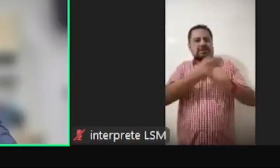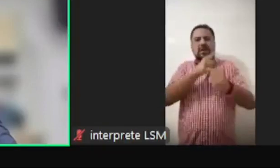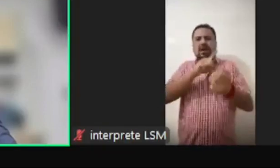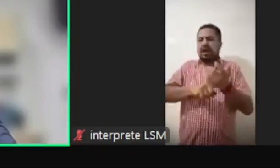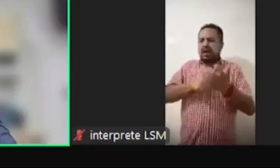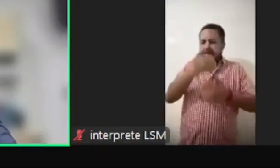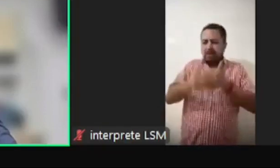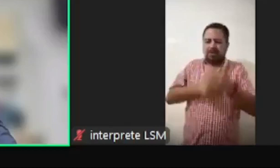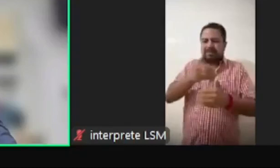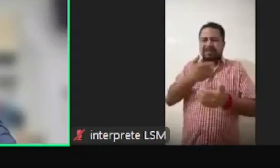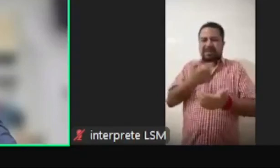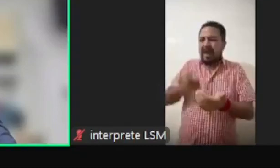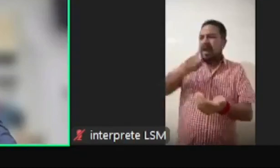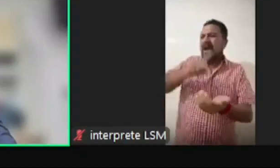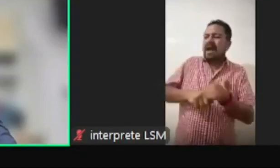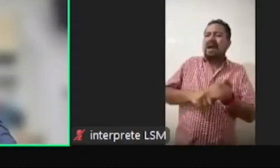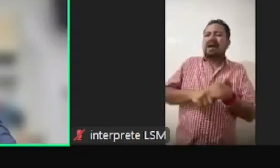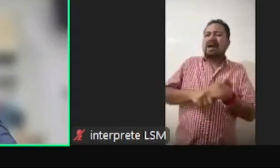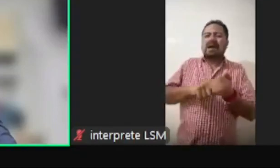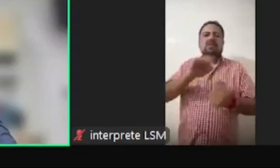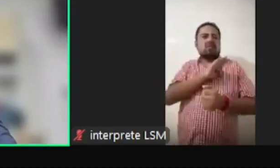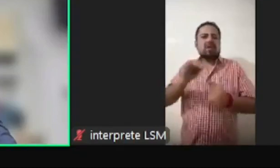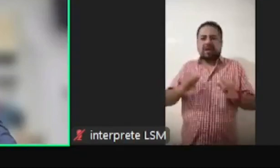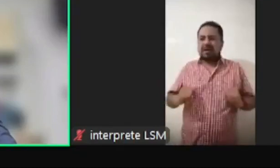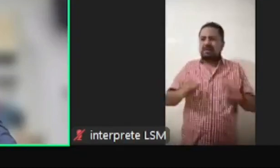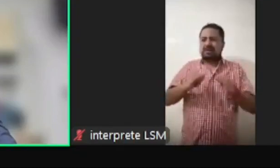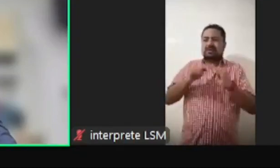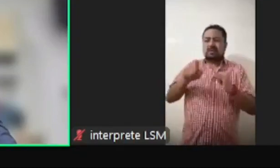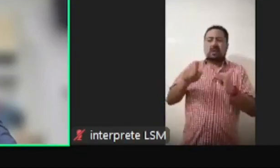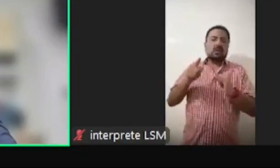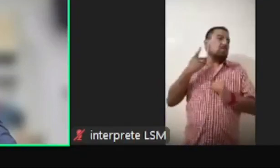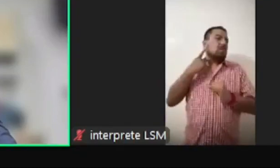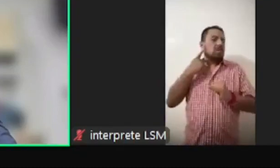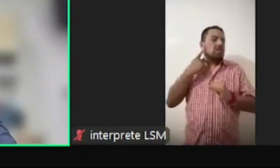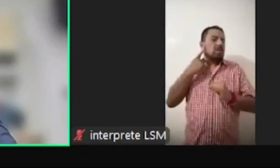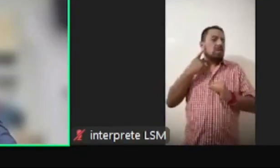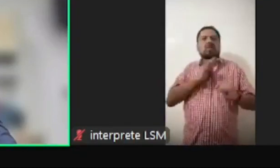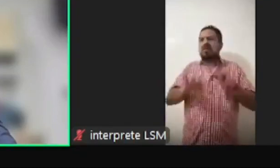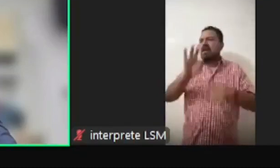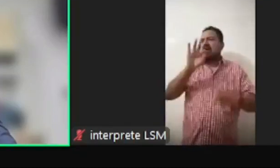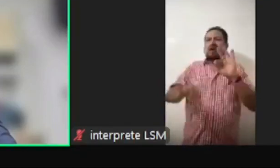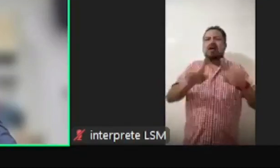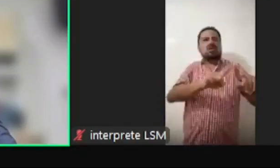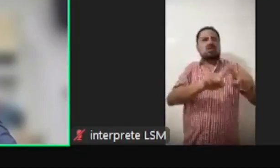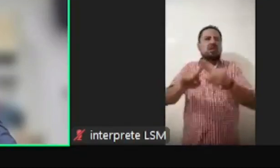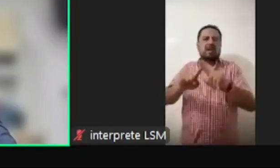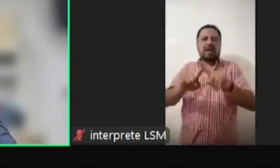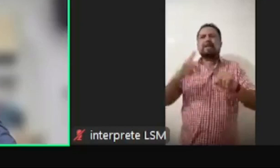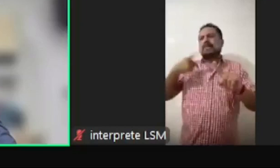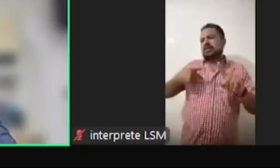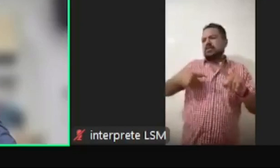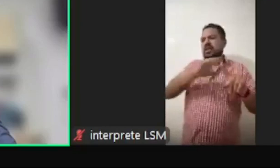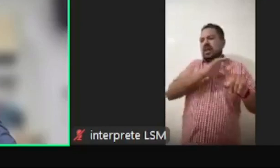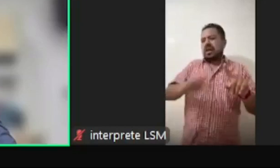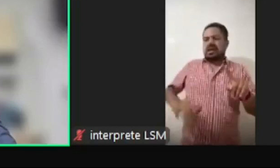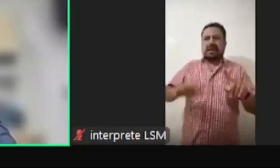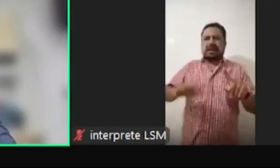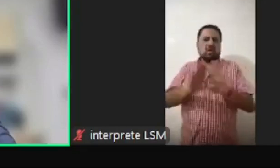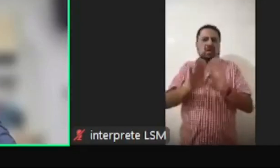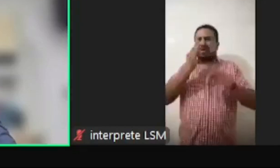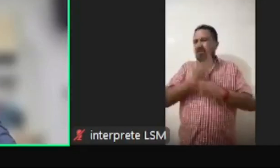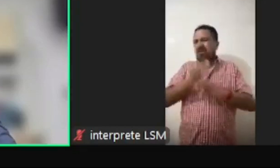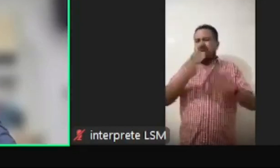interno, a efecto de que el órgano partidista competente eligiera a diversa persona para ocupar la candidatura, lo cual, como se precisó,